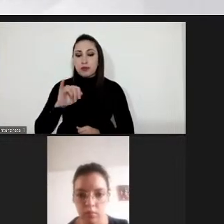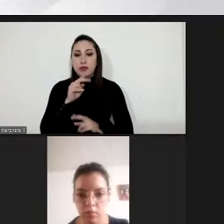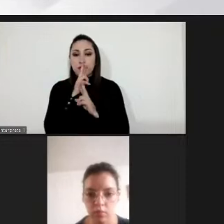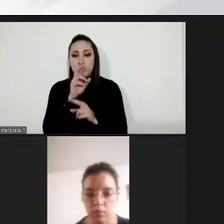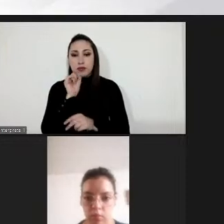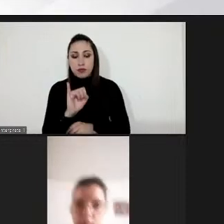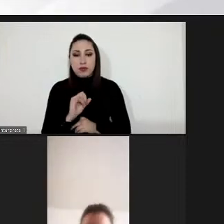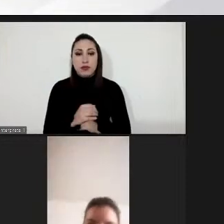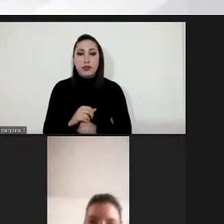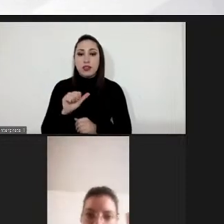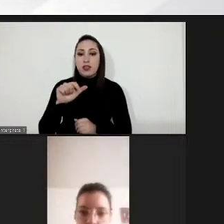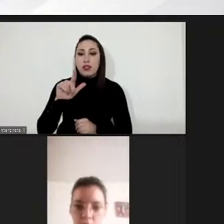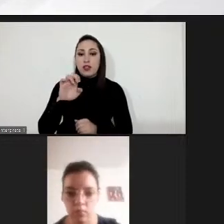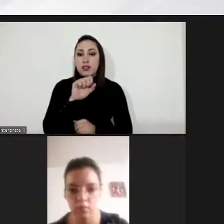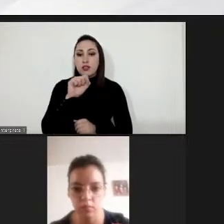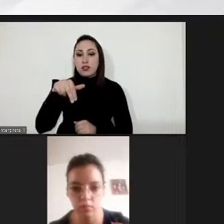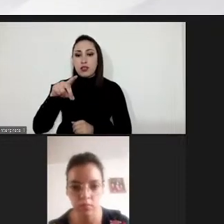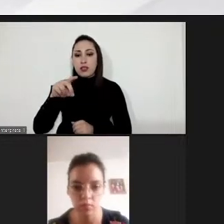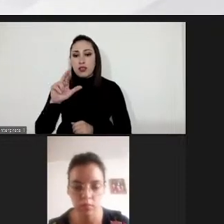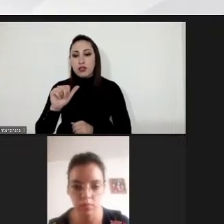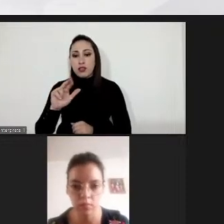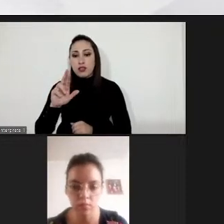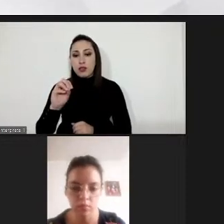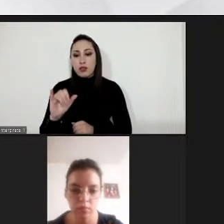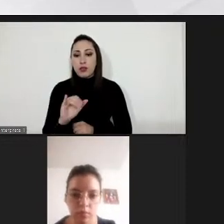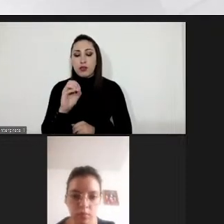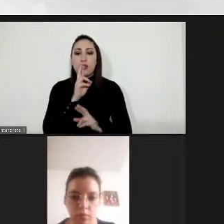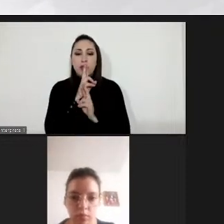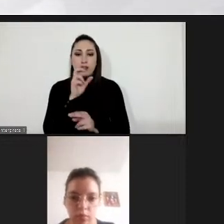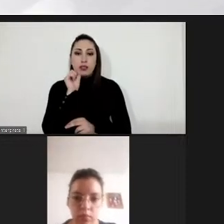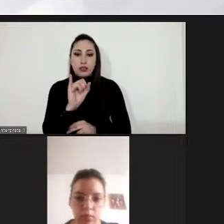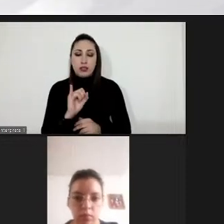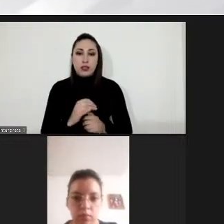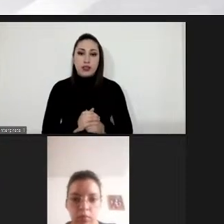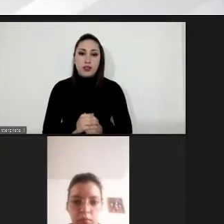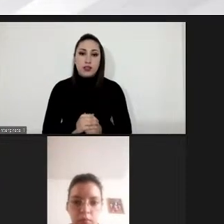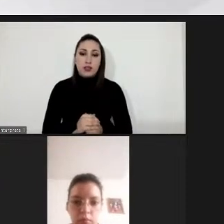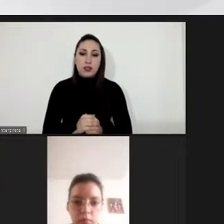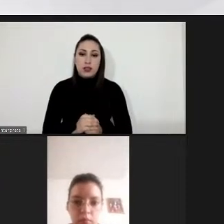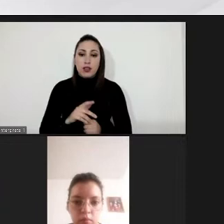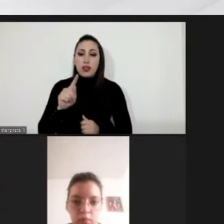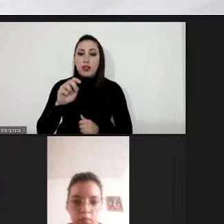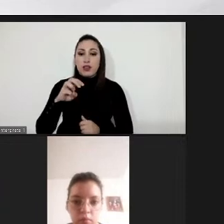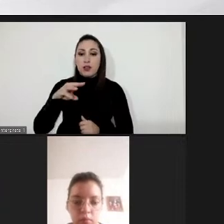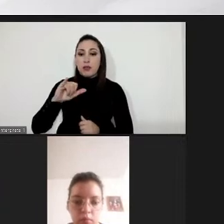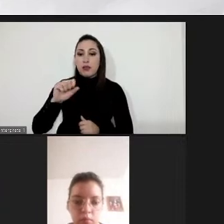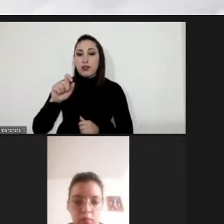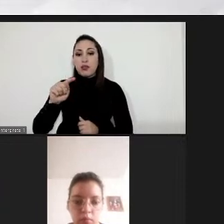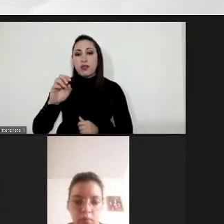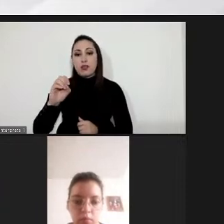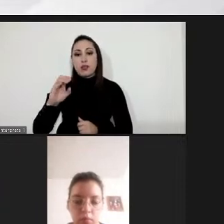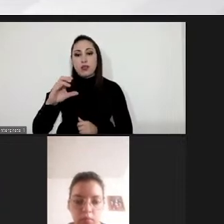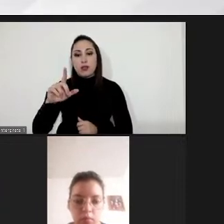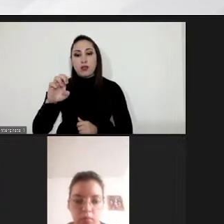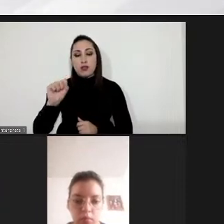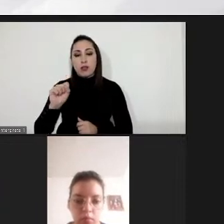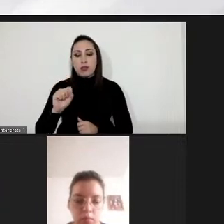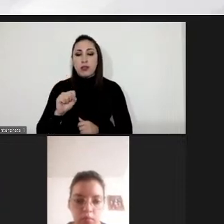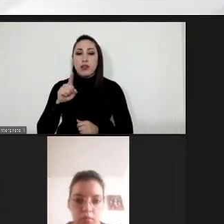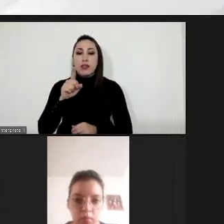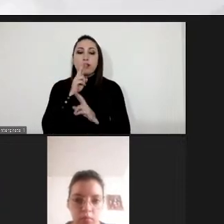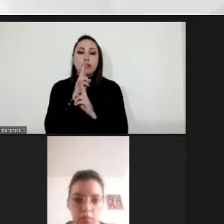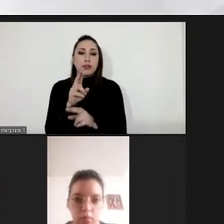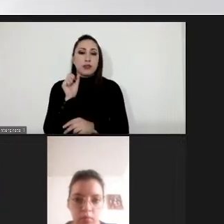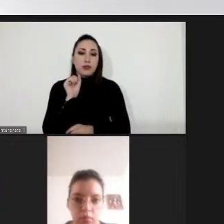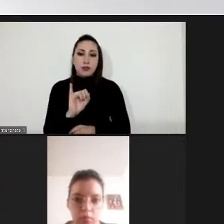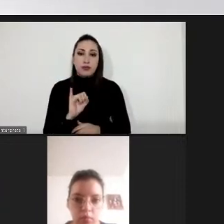Rojo de la Vega Piccolo. Alessandra Rojo, a favor. Marco Antonio Temístocles Villanueva Ramos. Temístocles